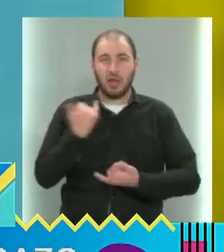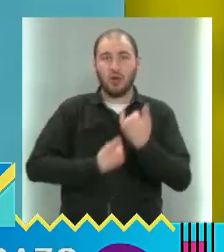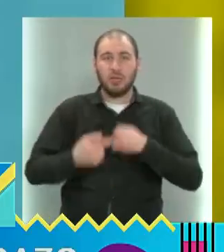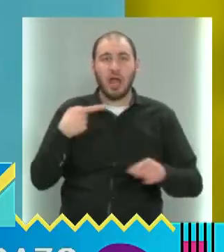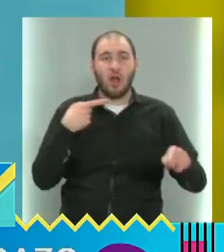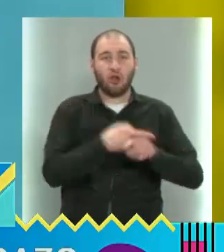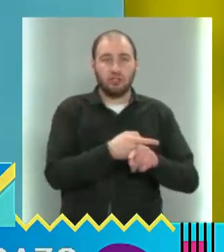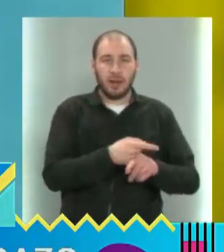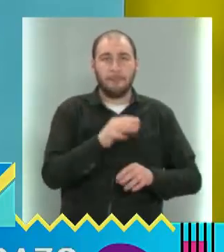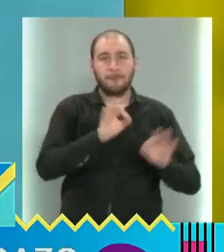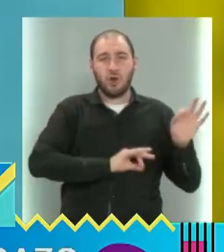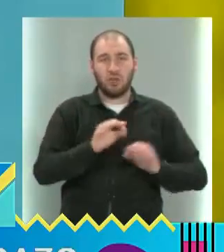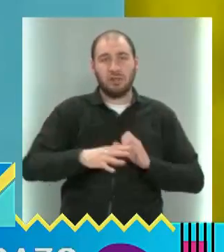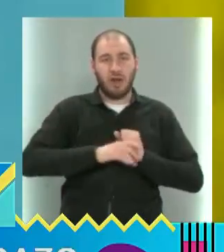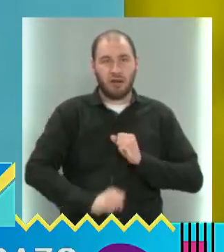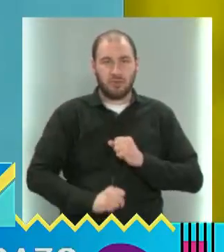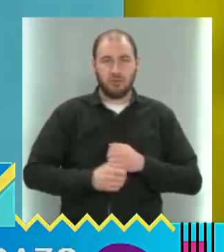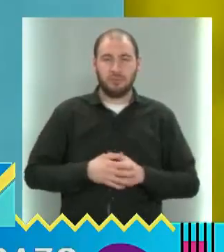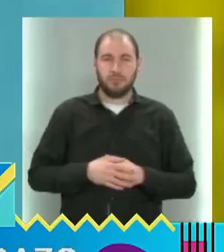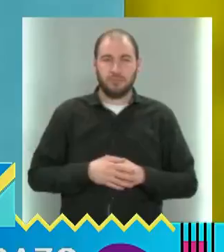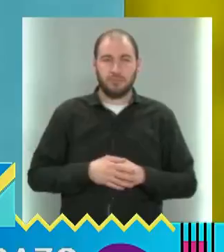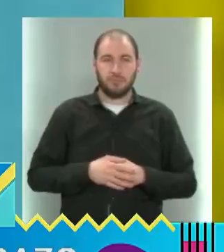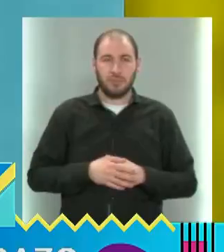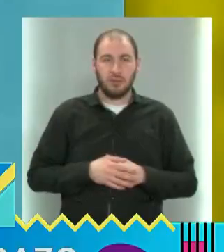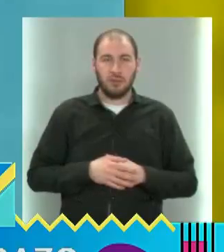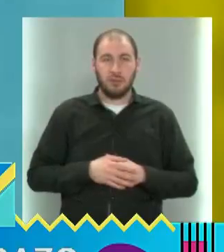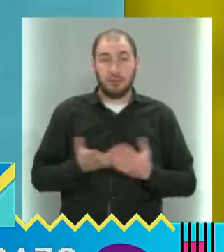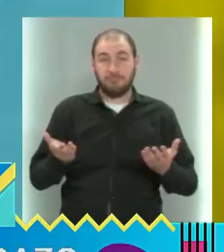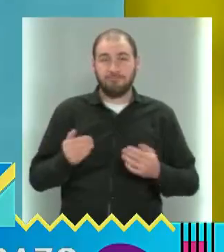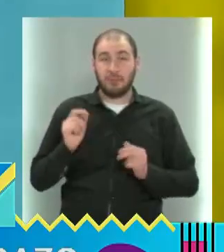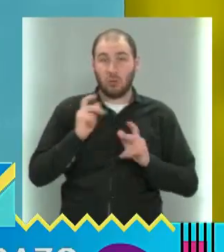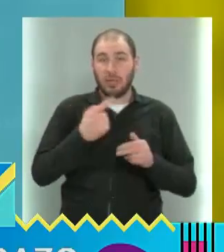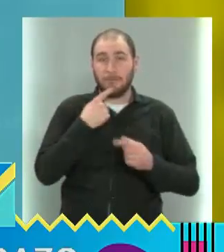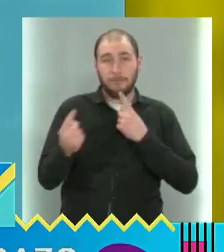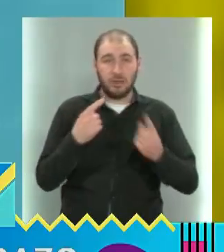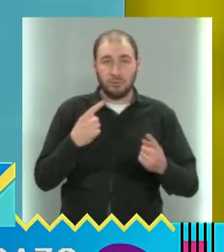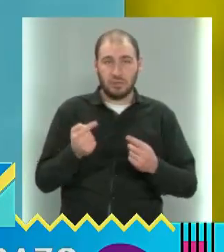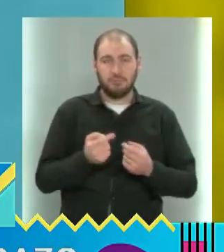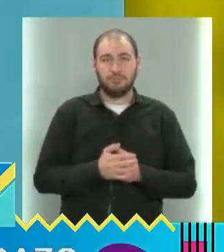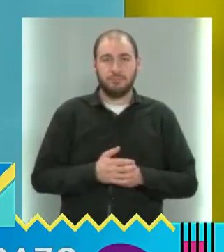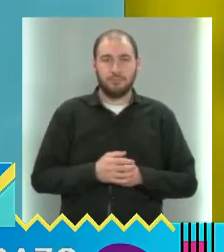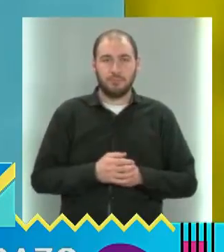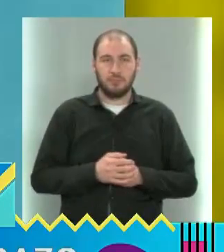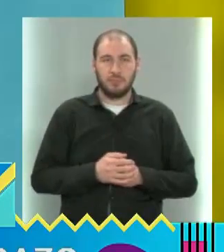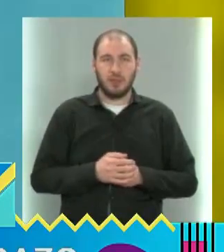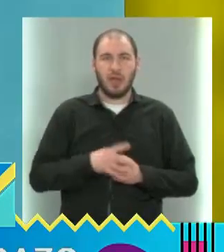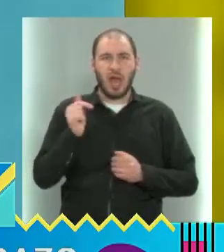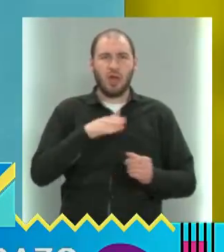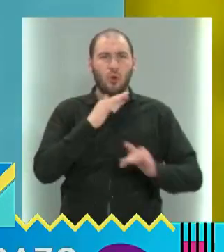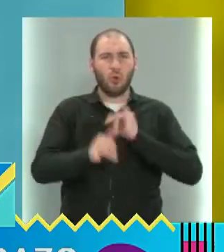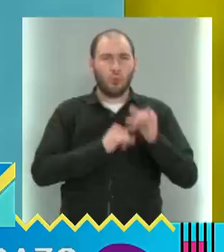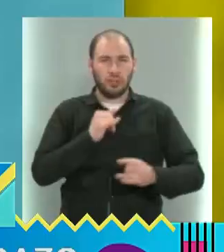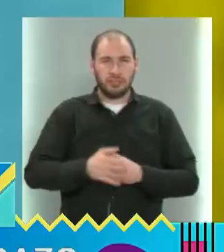en contra de este proyecto de interrupción voluntaria del embarazo y, bueno, le hacíamos las preguntas al respecto. Se habla mucho